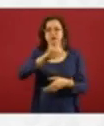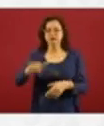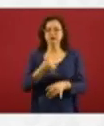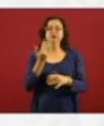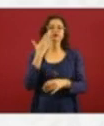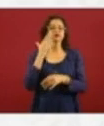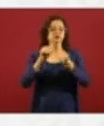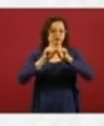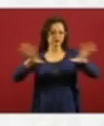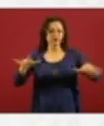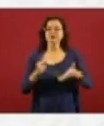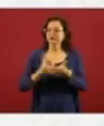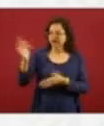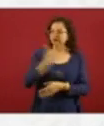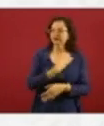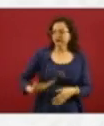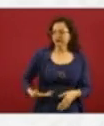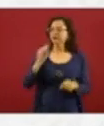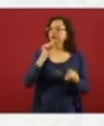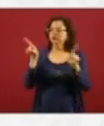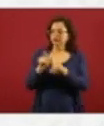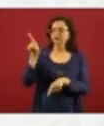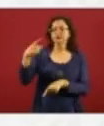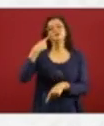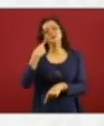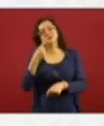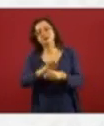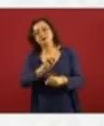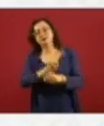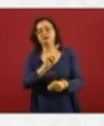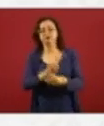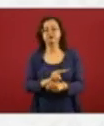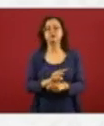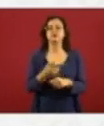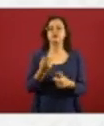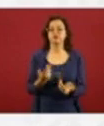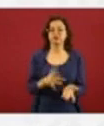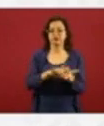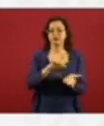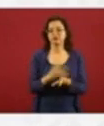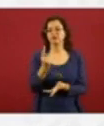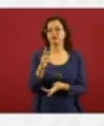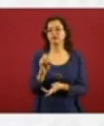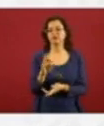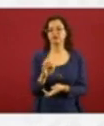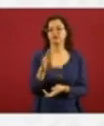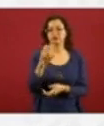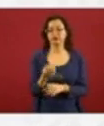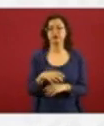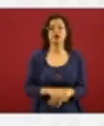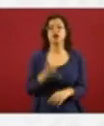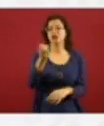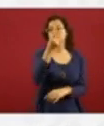Le agradecemos mucho, señor presidente, también su apoyo al trabajo de Profeco. Tres gasolineras se negaron a